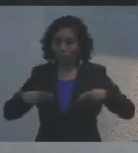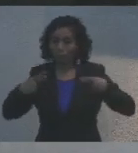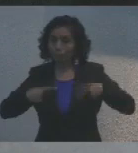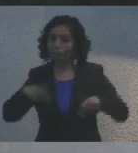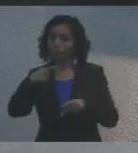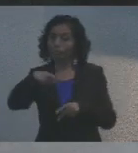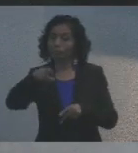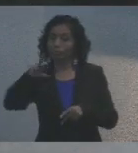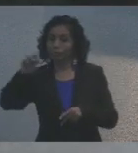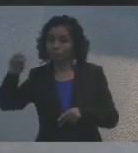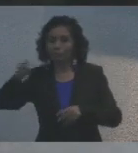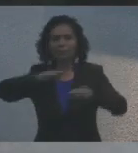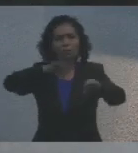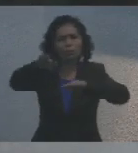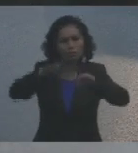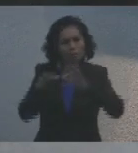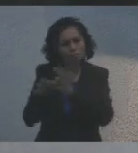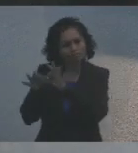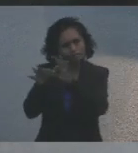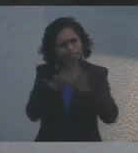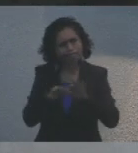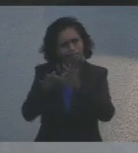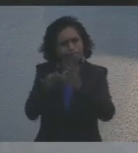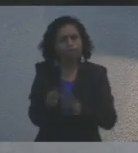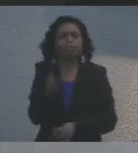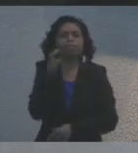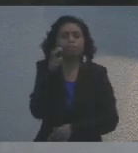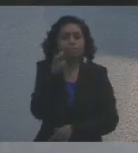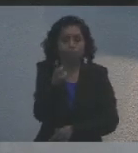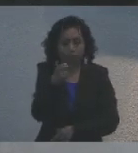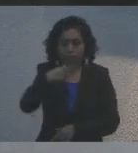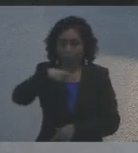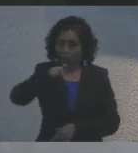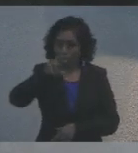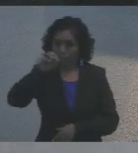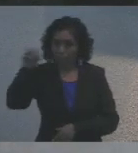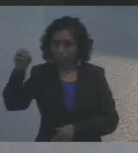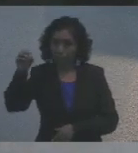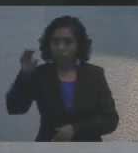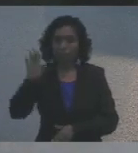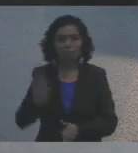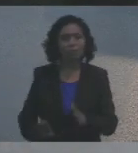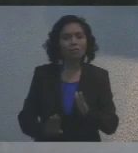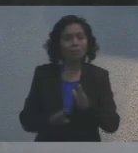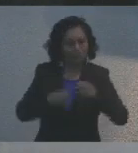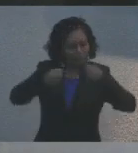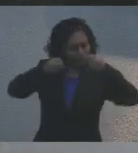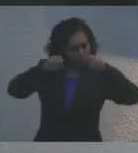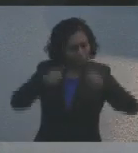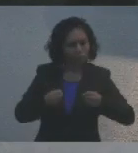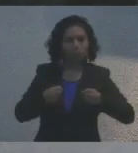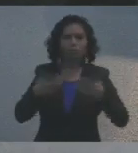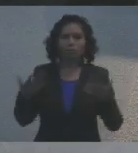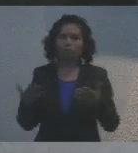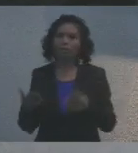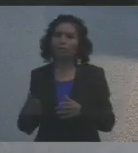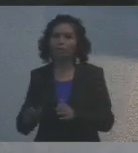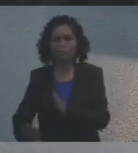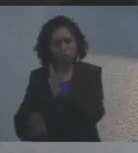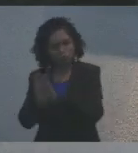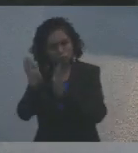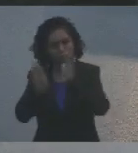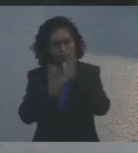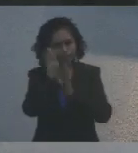rooense a trabajar Unidos para garantizar que en Quintana Roo tengamos más seguridad para el norte más crecimiento